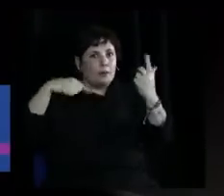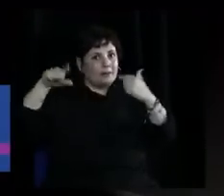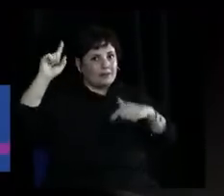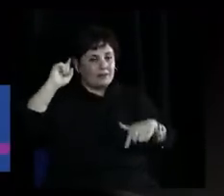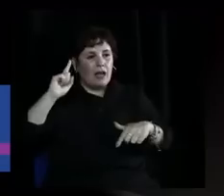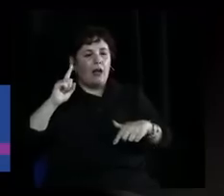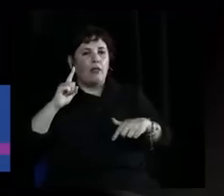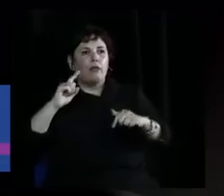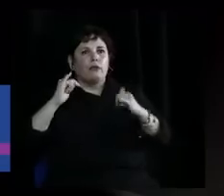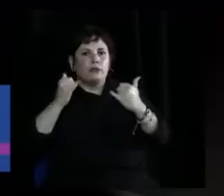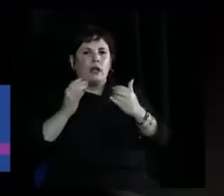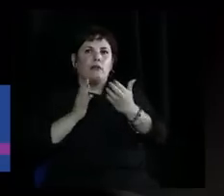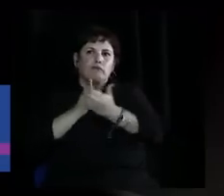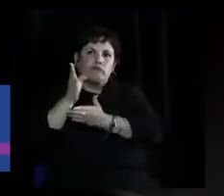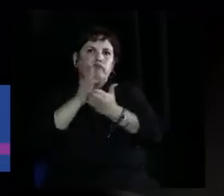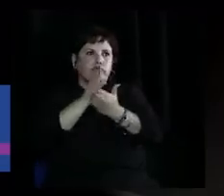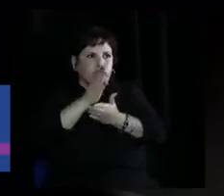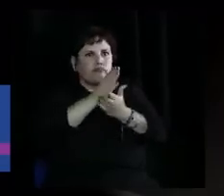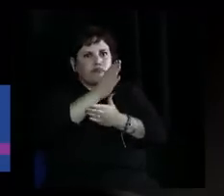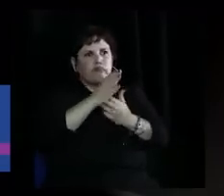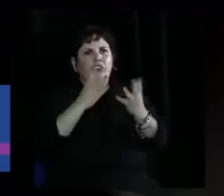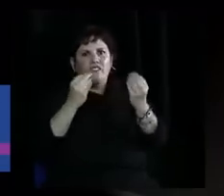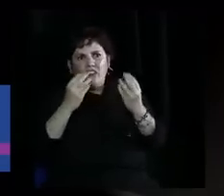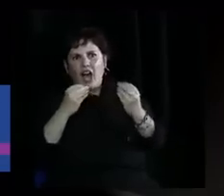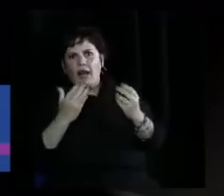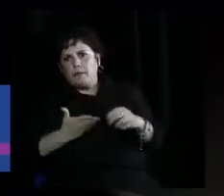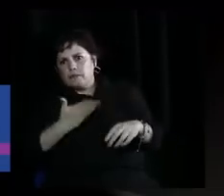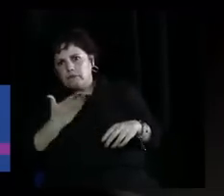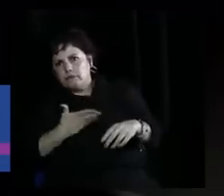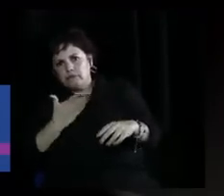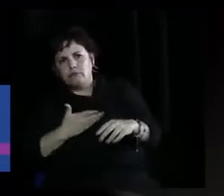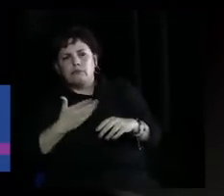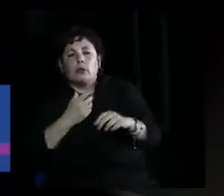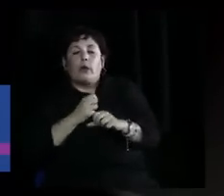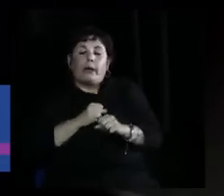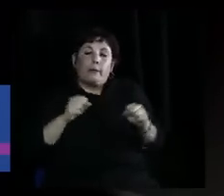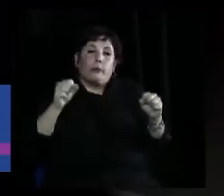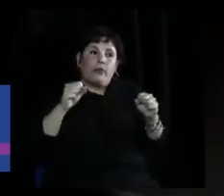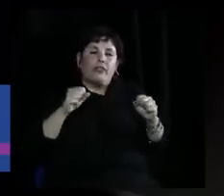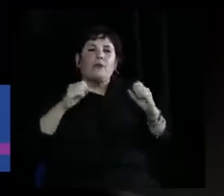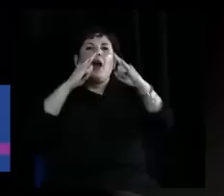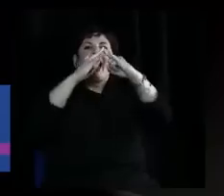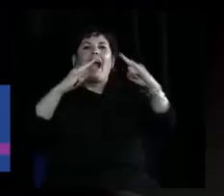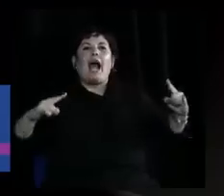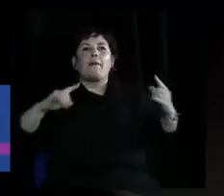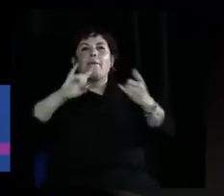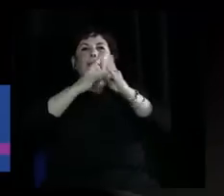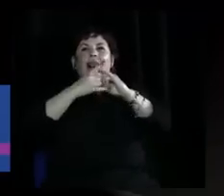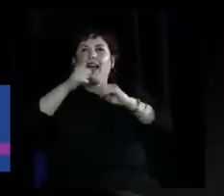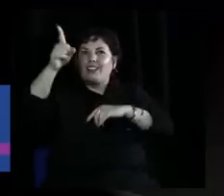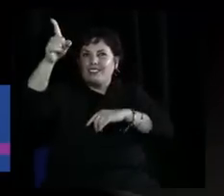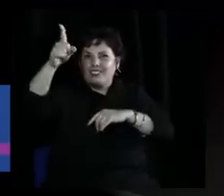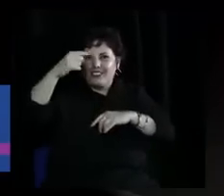tuvimos recorridas nacionales, tuvimos varias movilizaciones, lo que pudimos. La carpa en el Palacio. Pusimos la